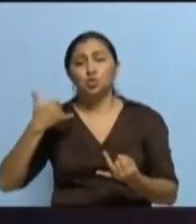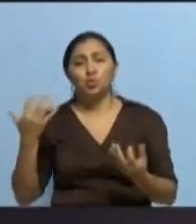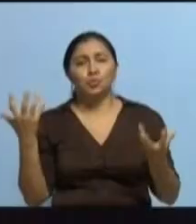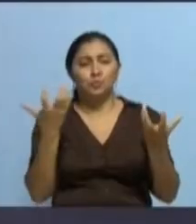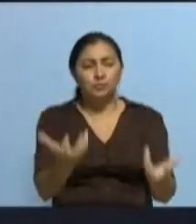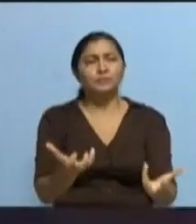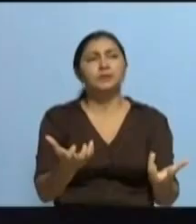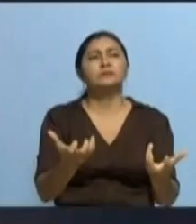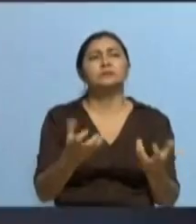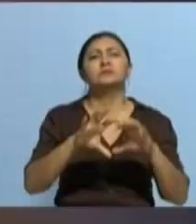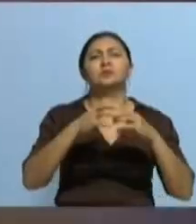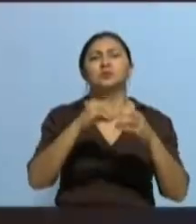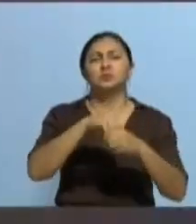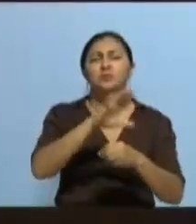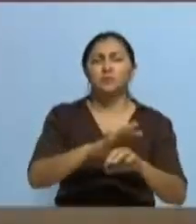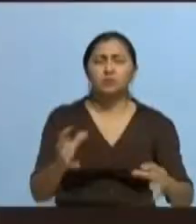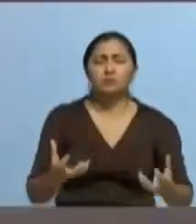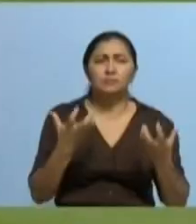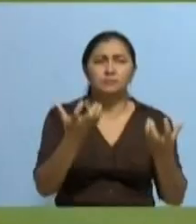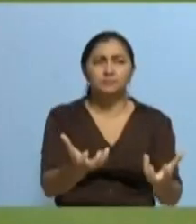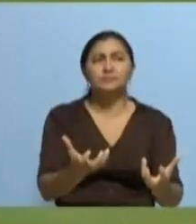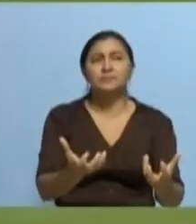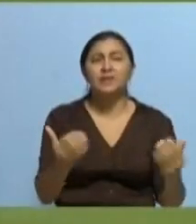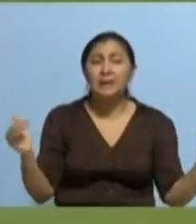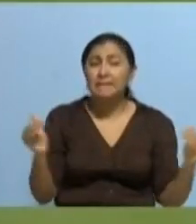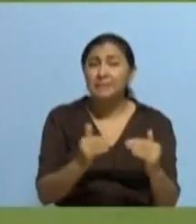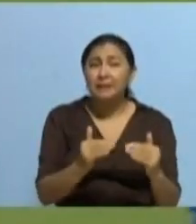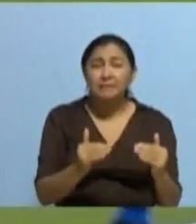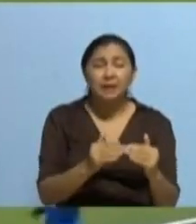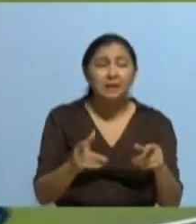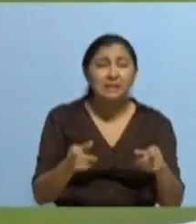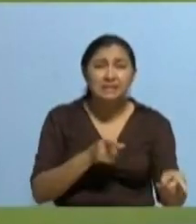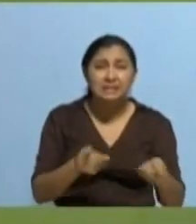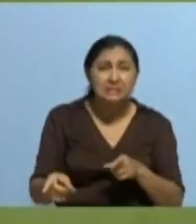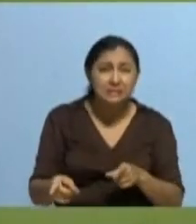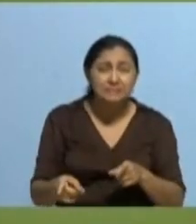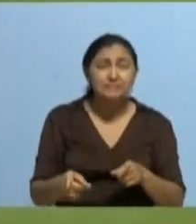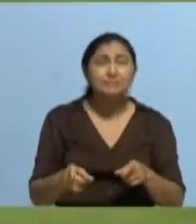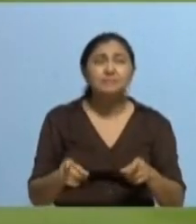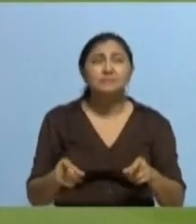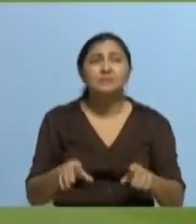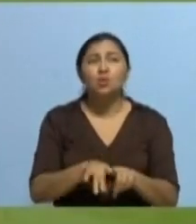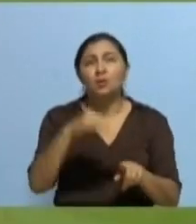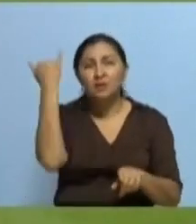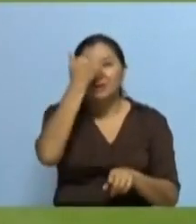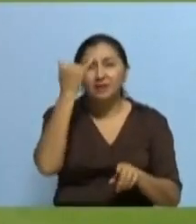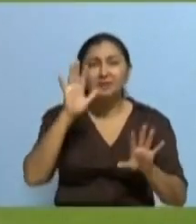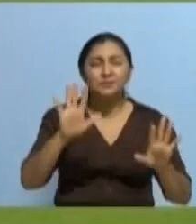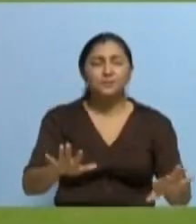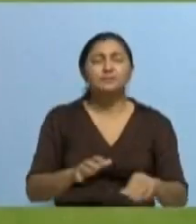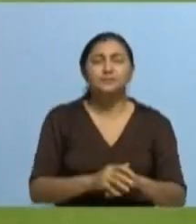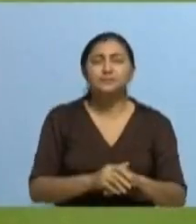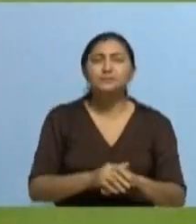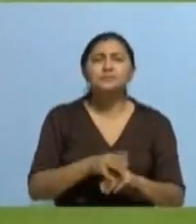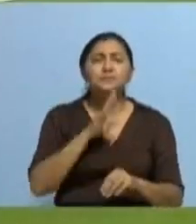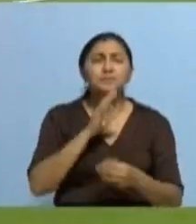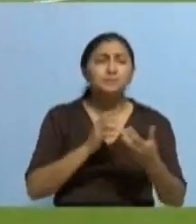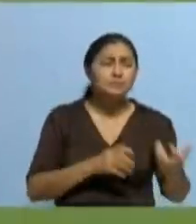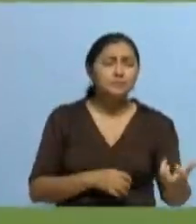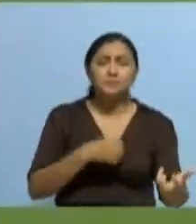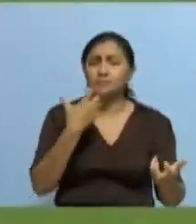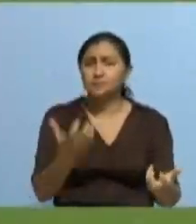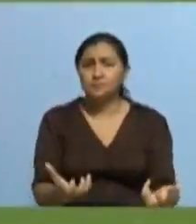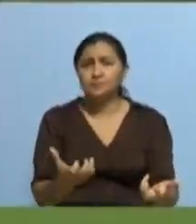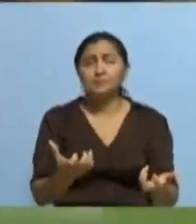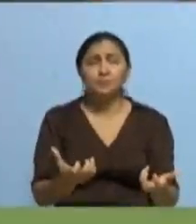estadio Giuseppe Meazza, este clásico de siempre en el calcio italiano. Abrió la cuenta el cuadro rossonero a través